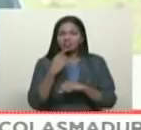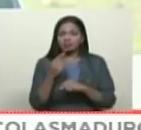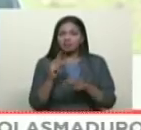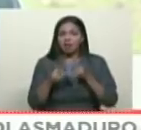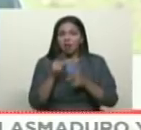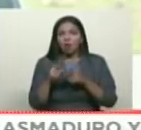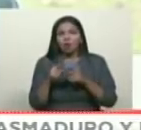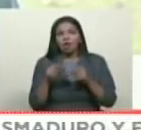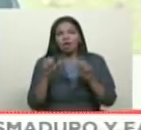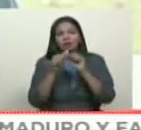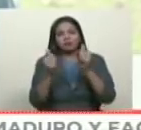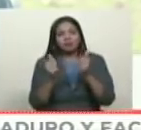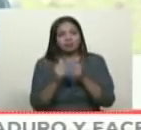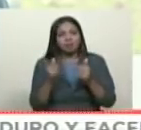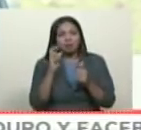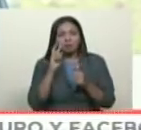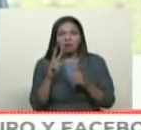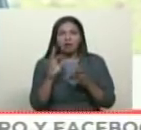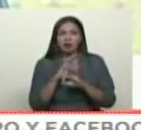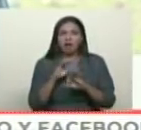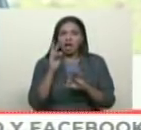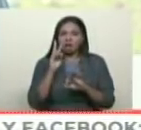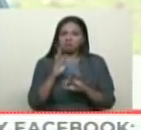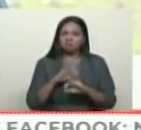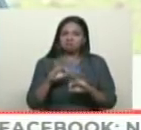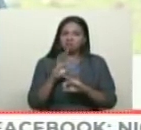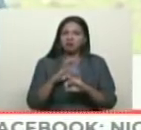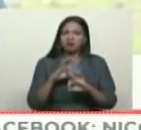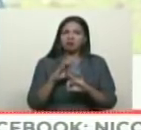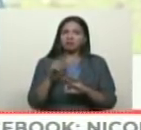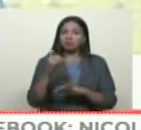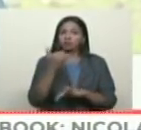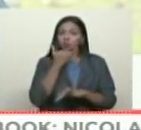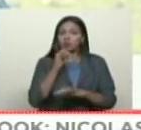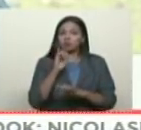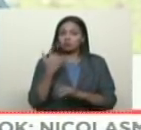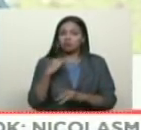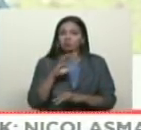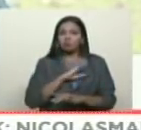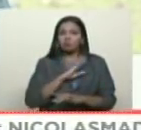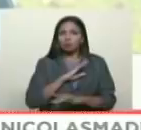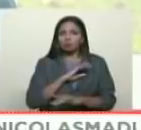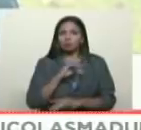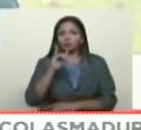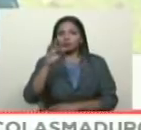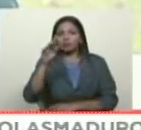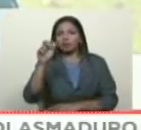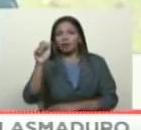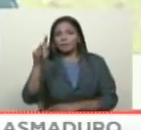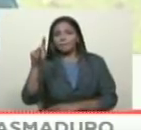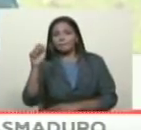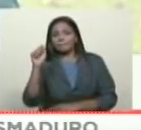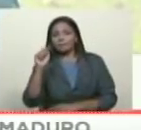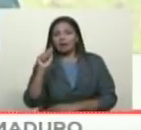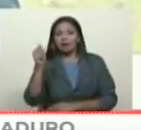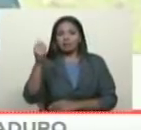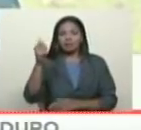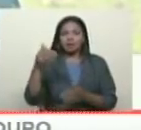del sistema bolivariano no sacan eso. Es un error que tenemos. En Irapa se movilizaron como 10.000